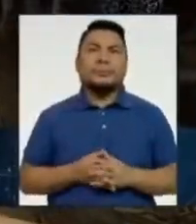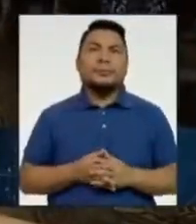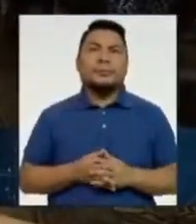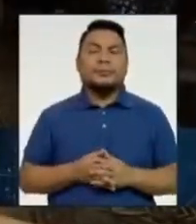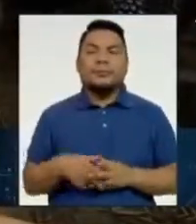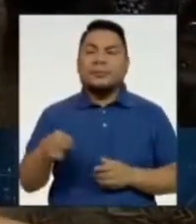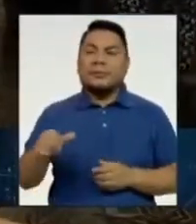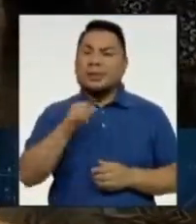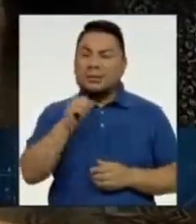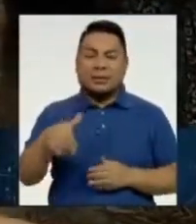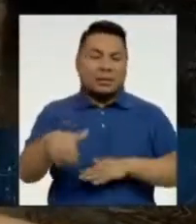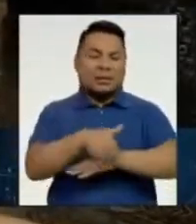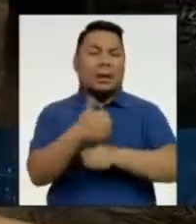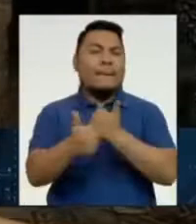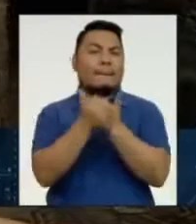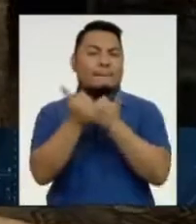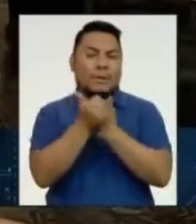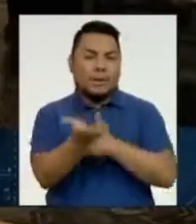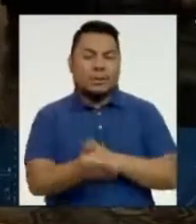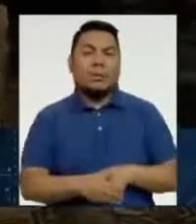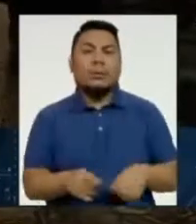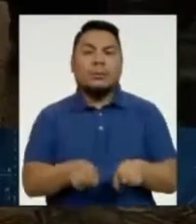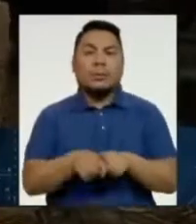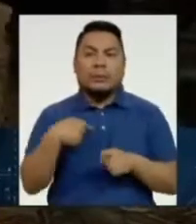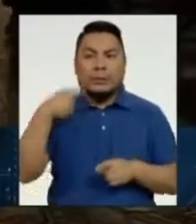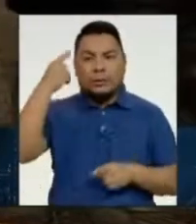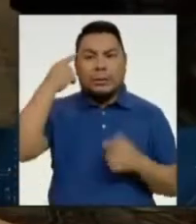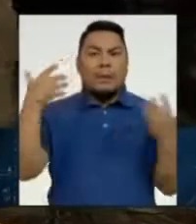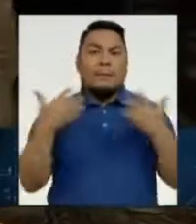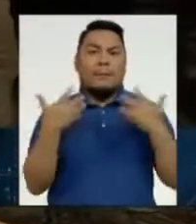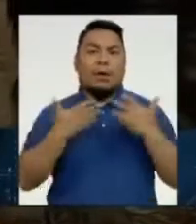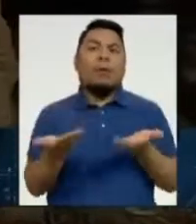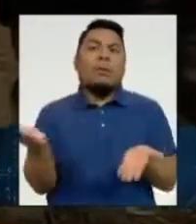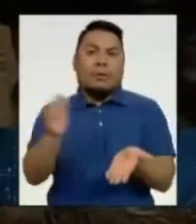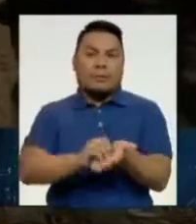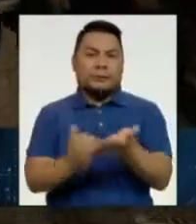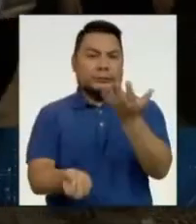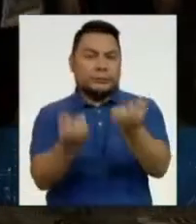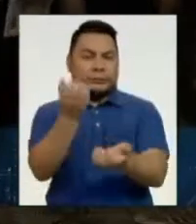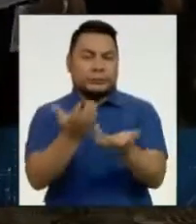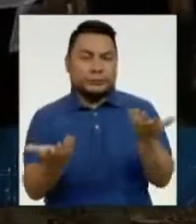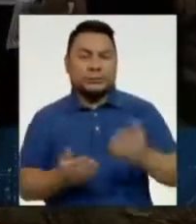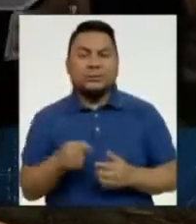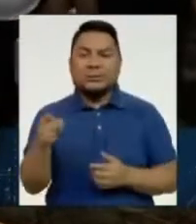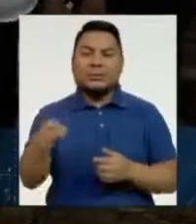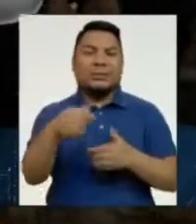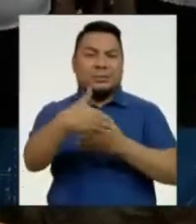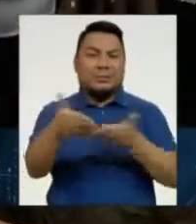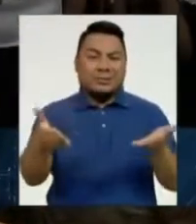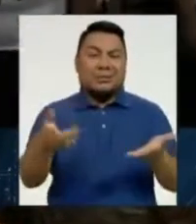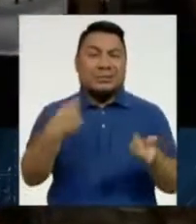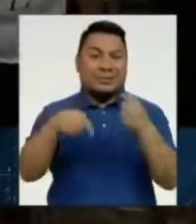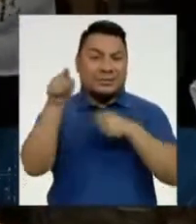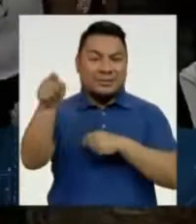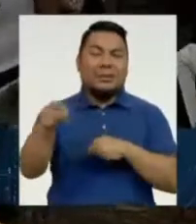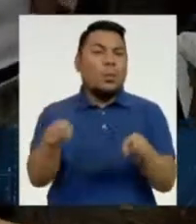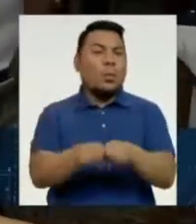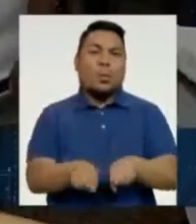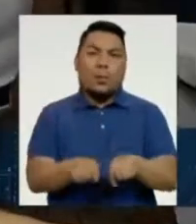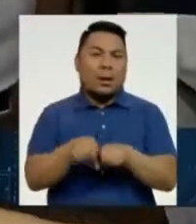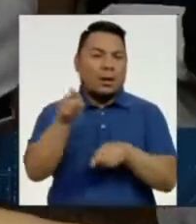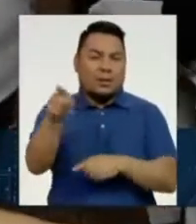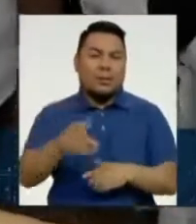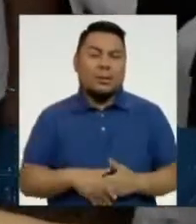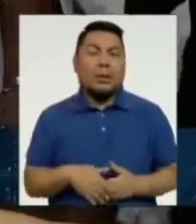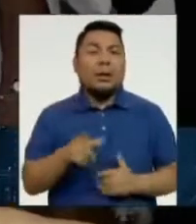La inseguridad, el temor de volver a repetir. Veo que todavía sigue igual. Lastimosamente hay muchas